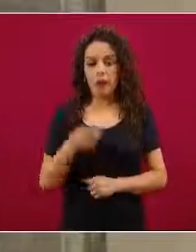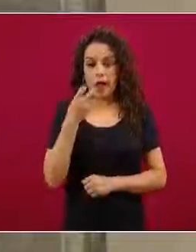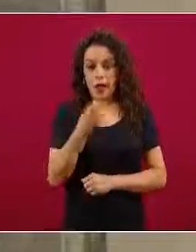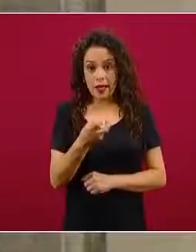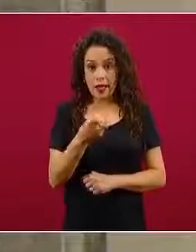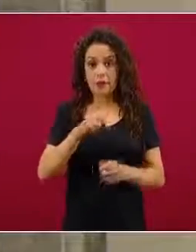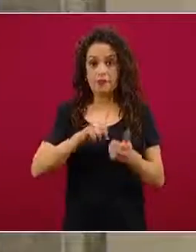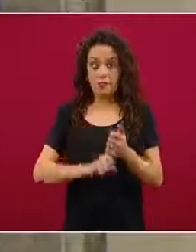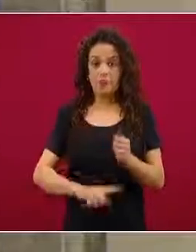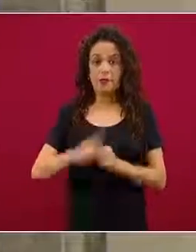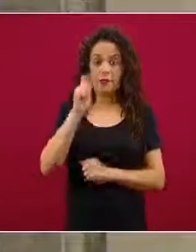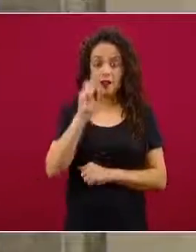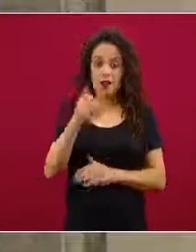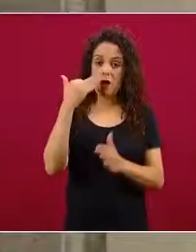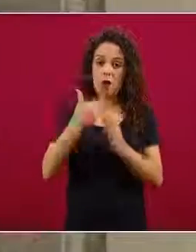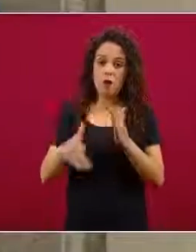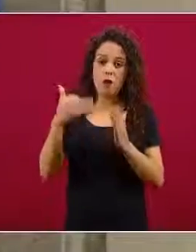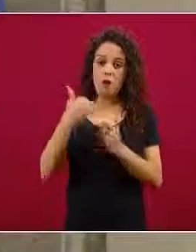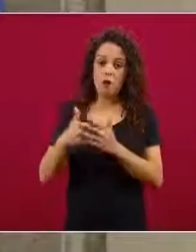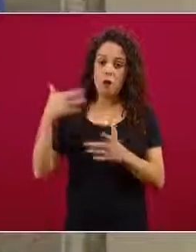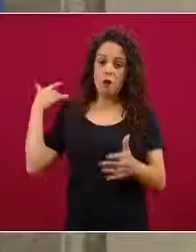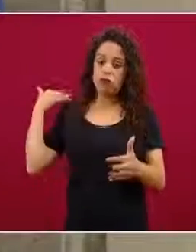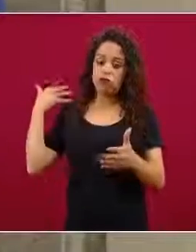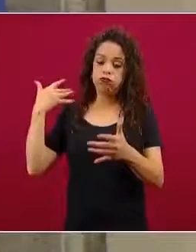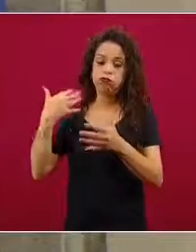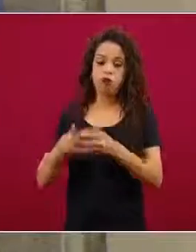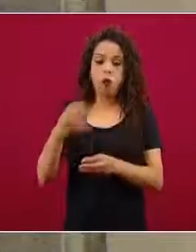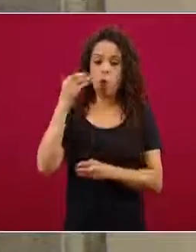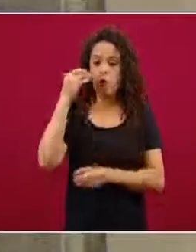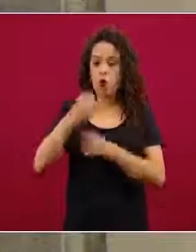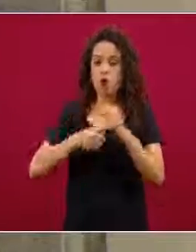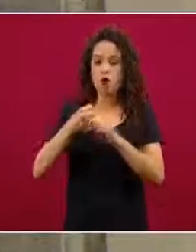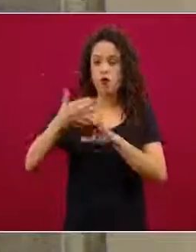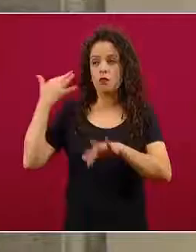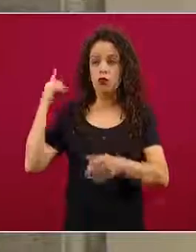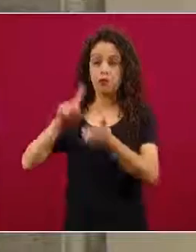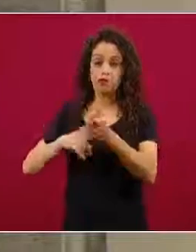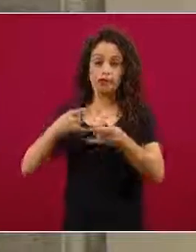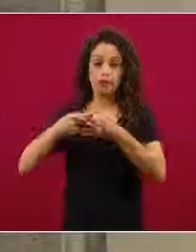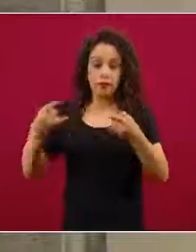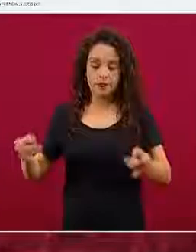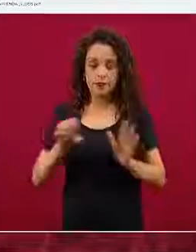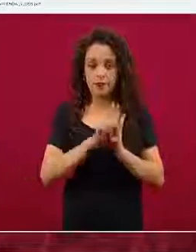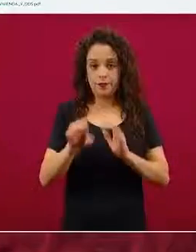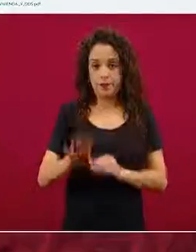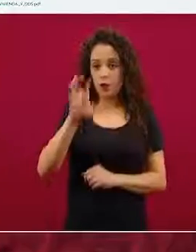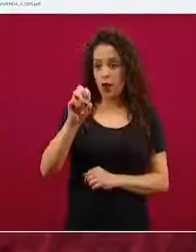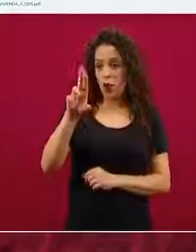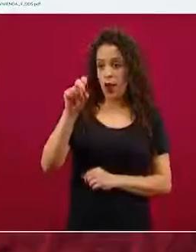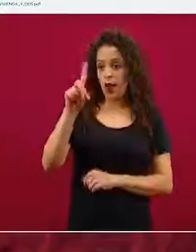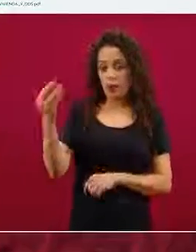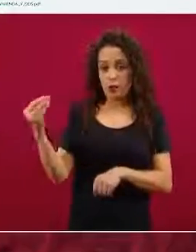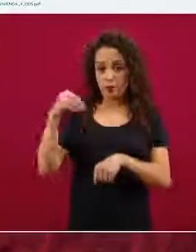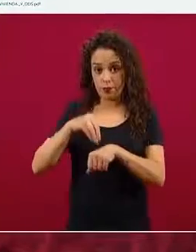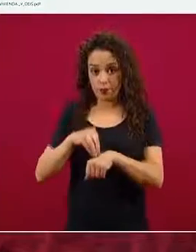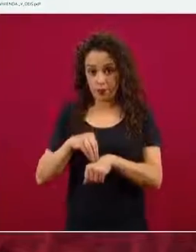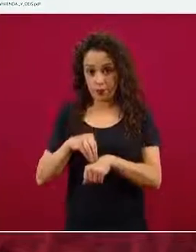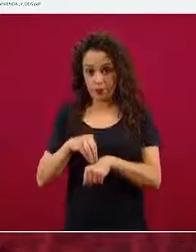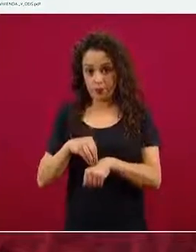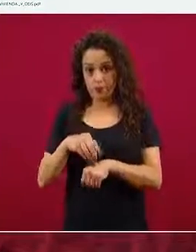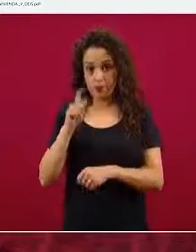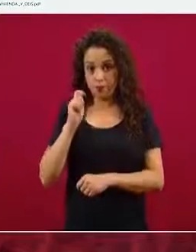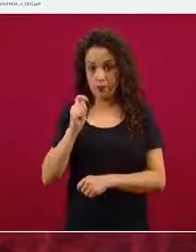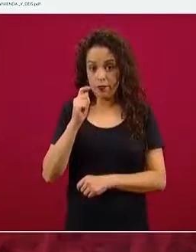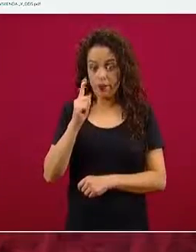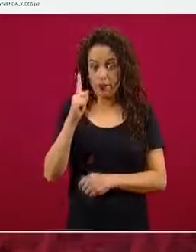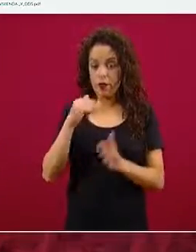rezago histórico en términos de la irregularidad. Y les voy a dar una cifra muy rápida. La CORET, desde que se creó en 73